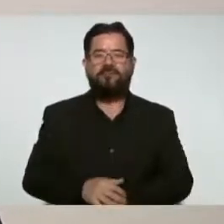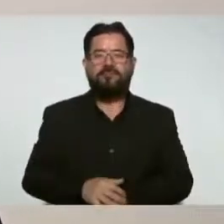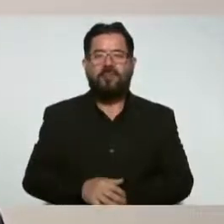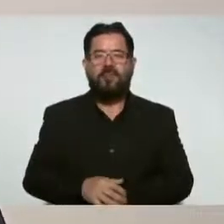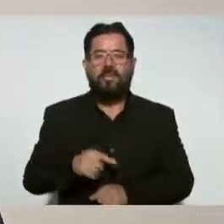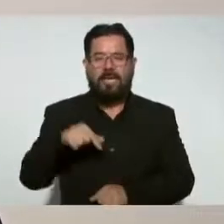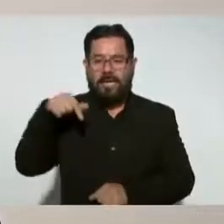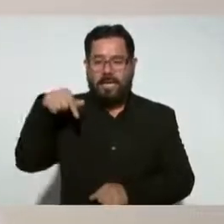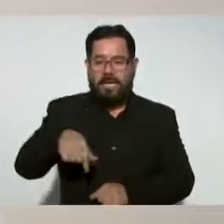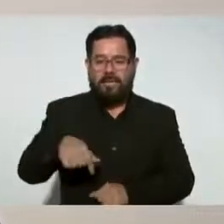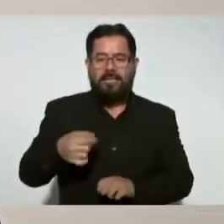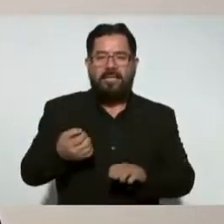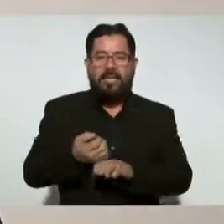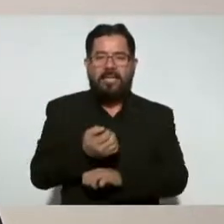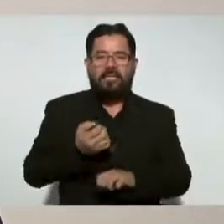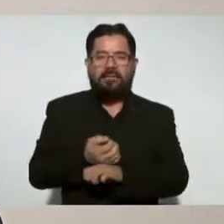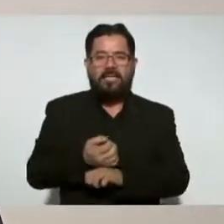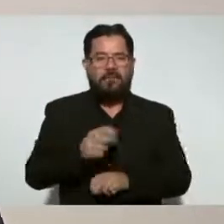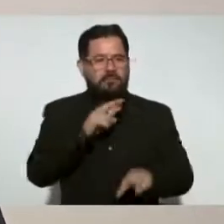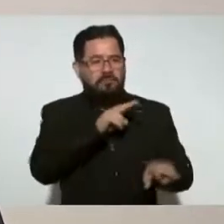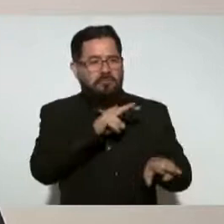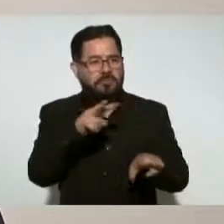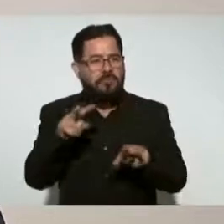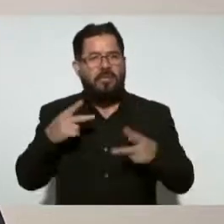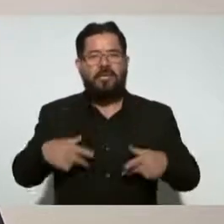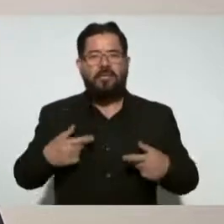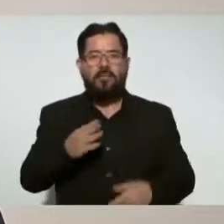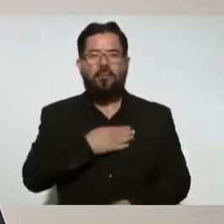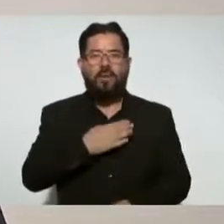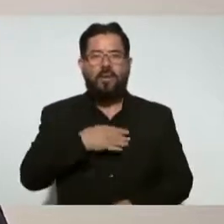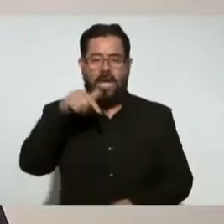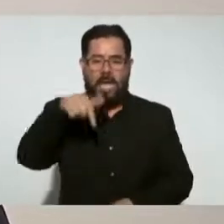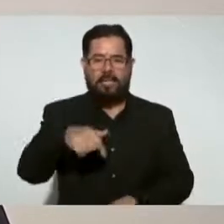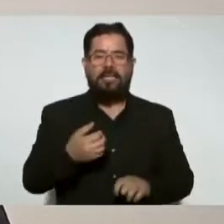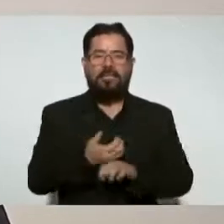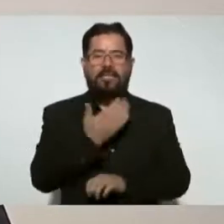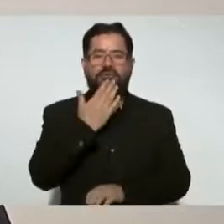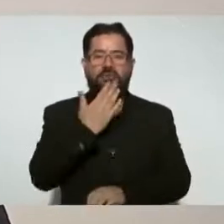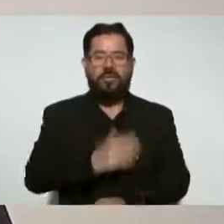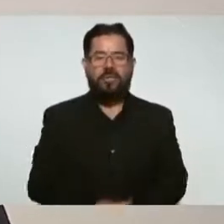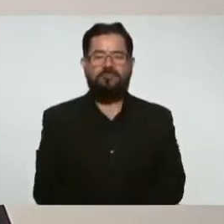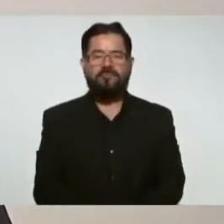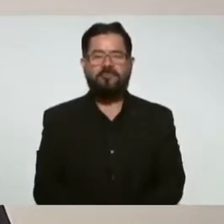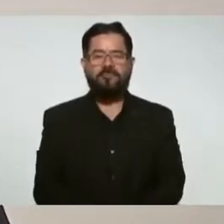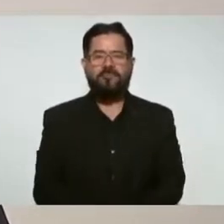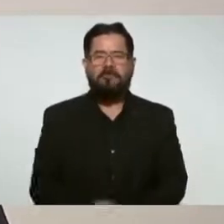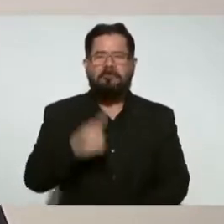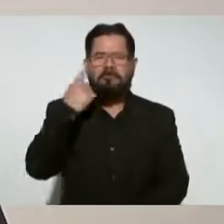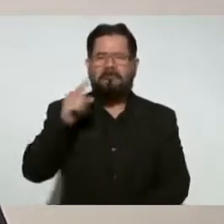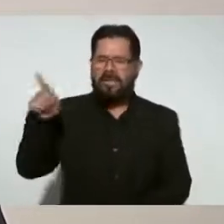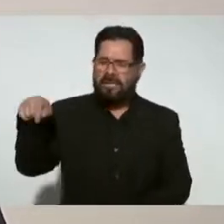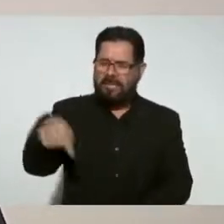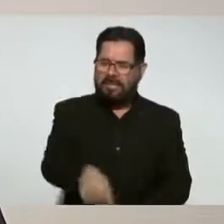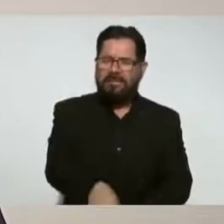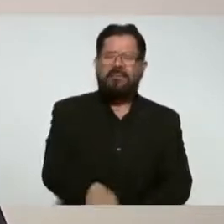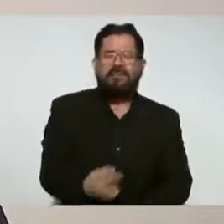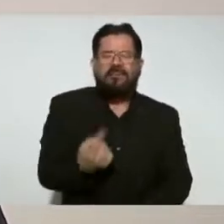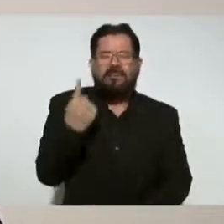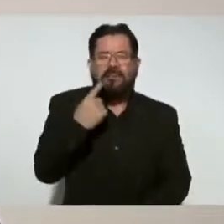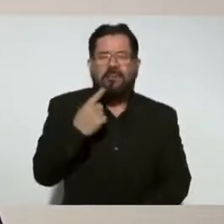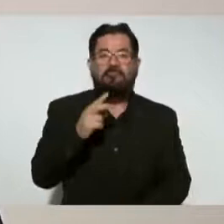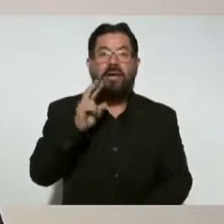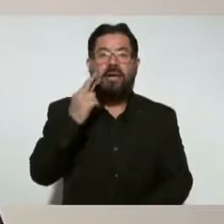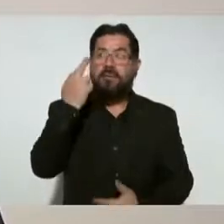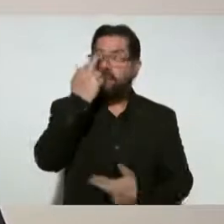un estado de gente buena. Eso es Sonora. ¿A qué vinimos? A